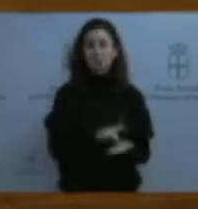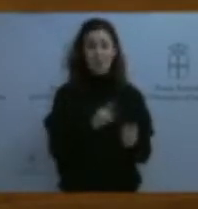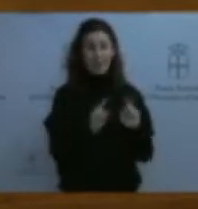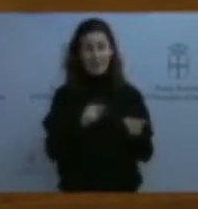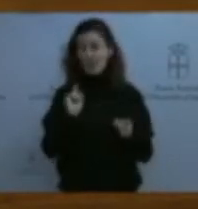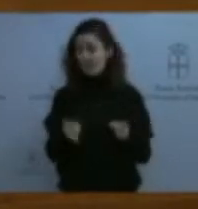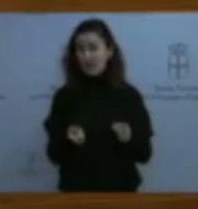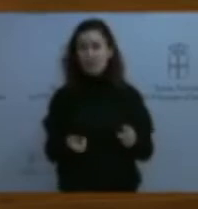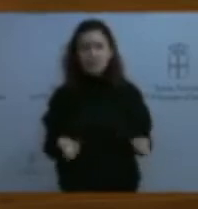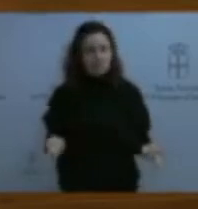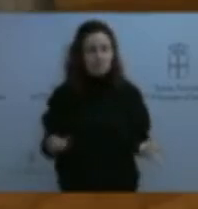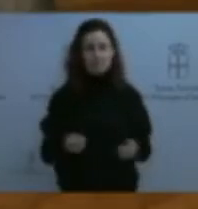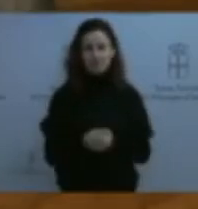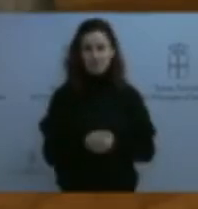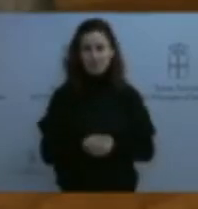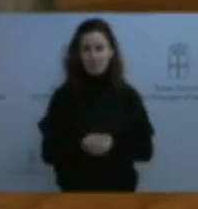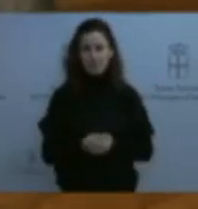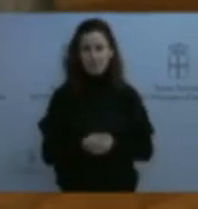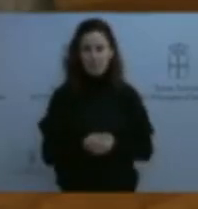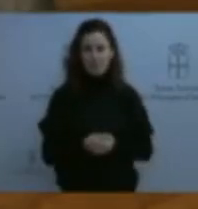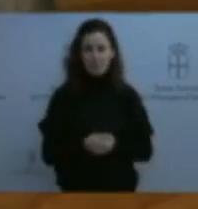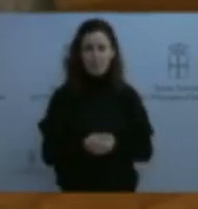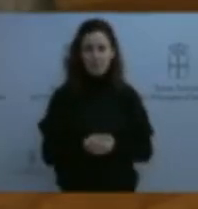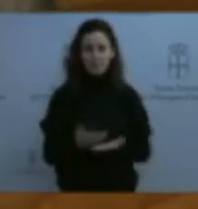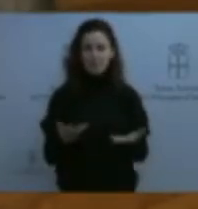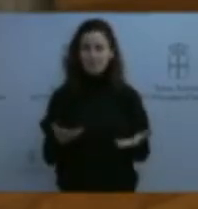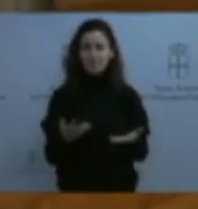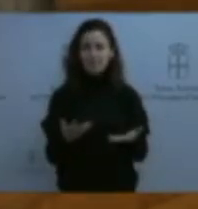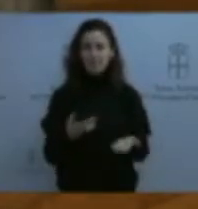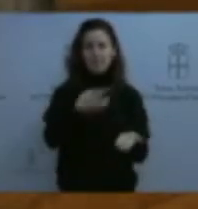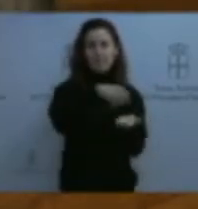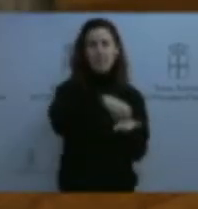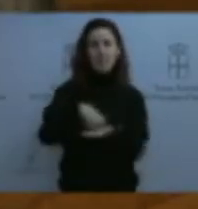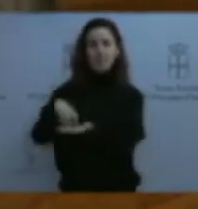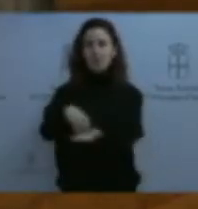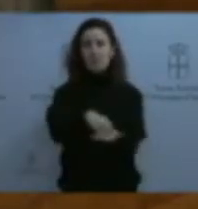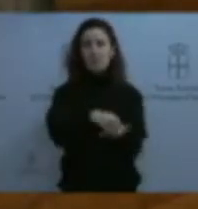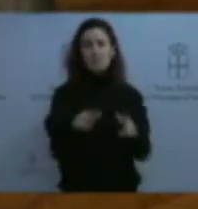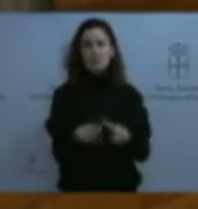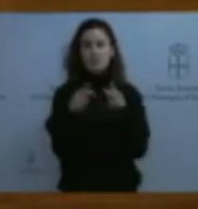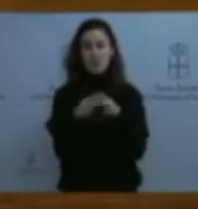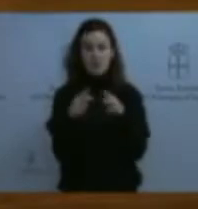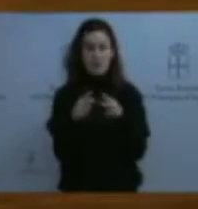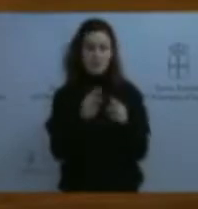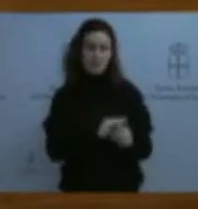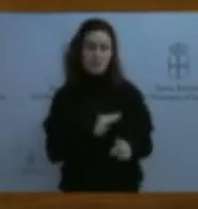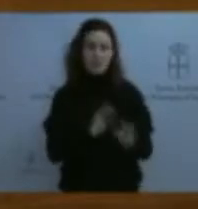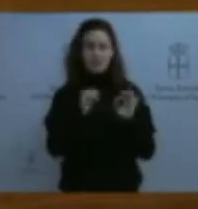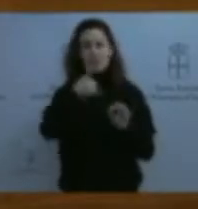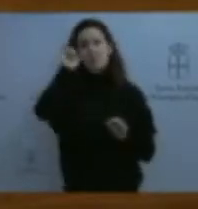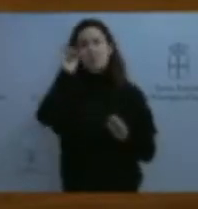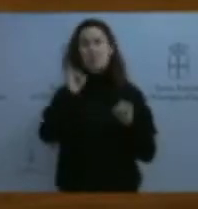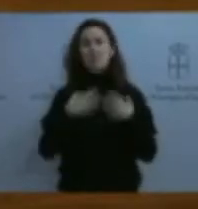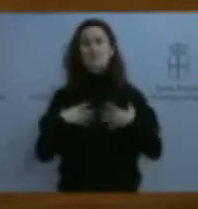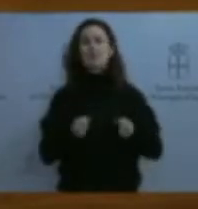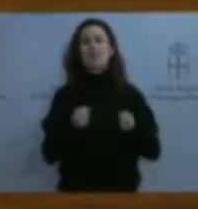otros, pues en muchos centros sociales pusieron en riesgo la salud